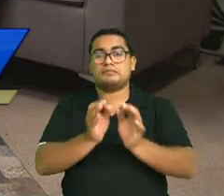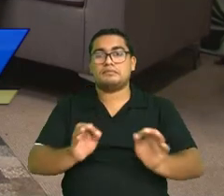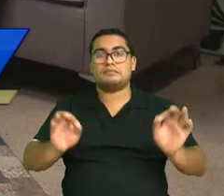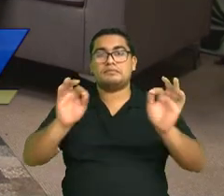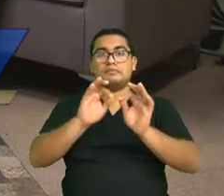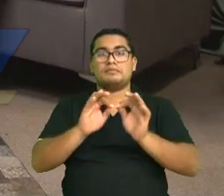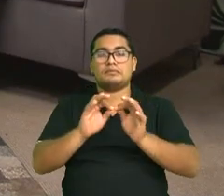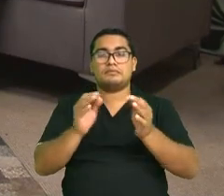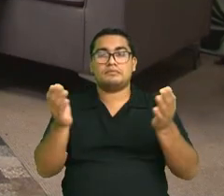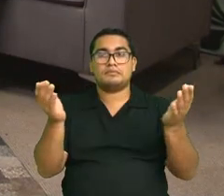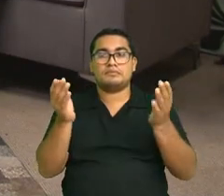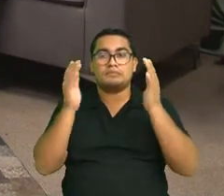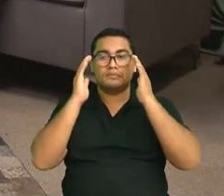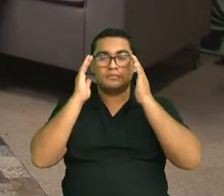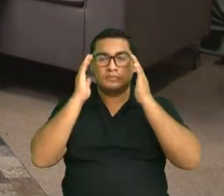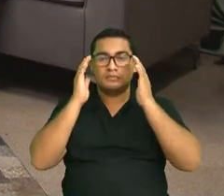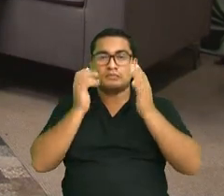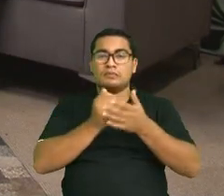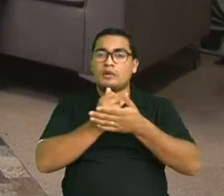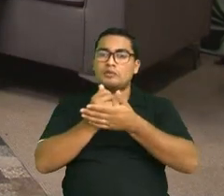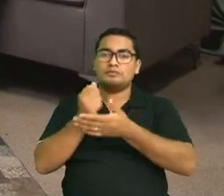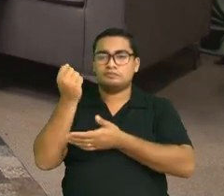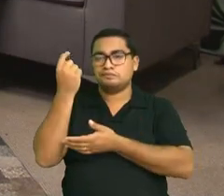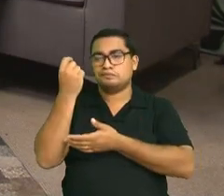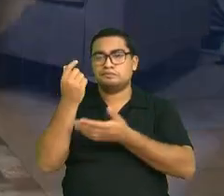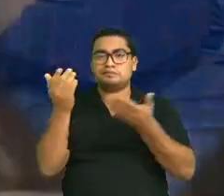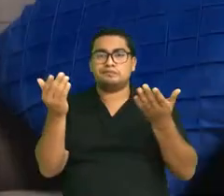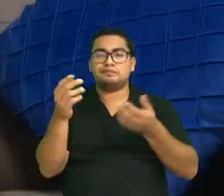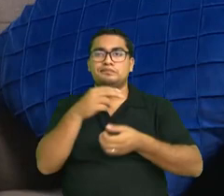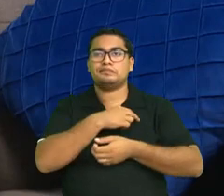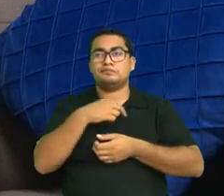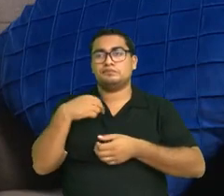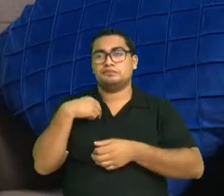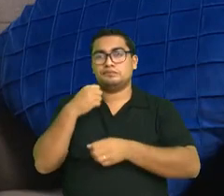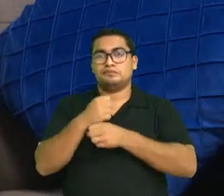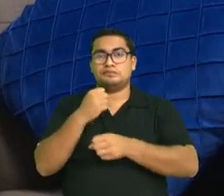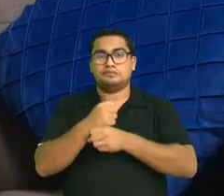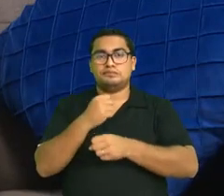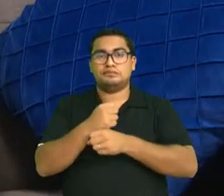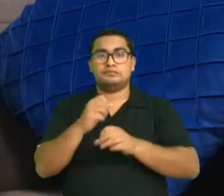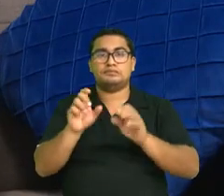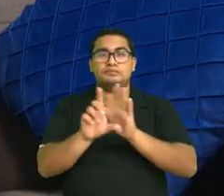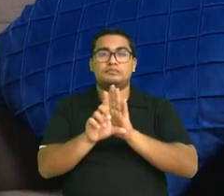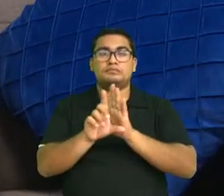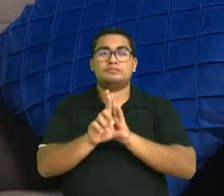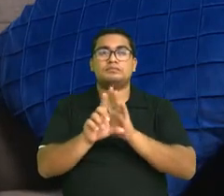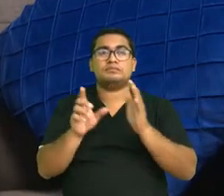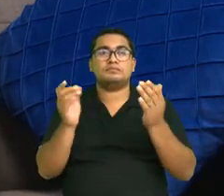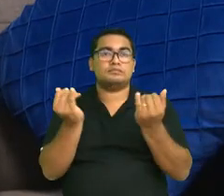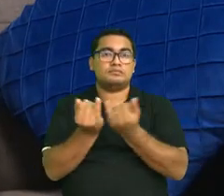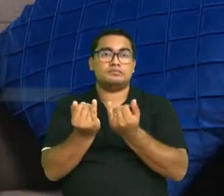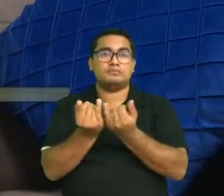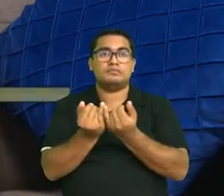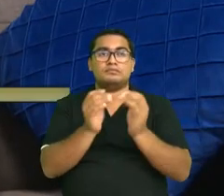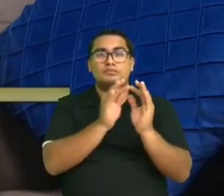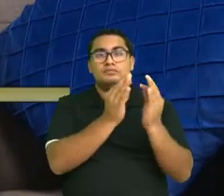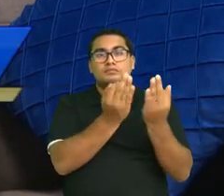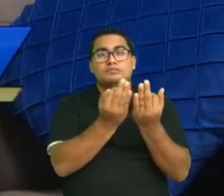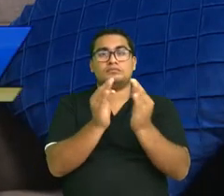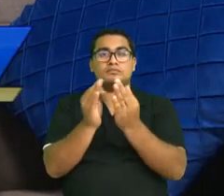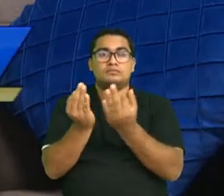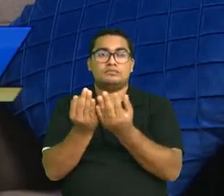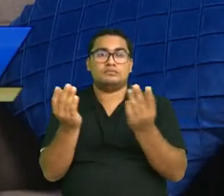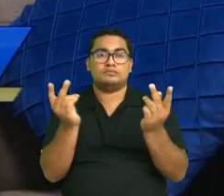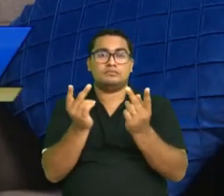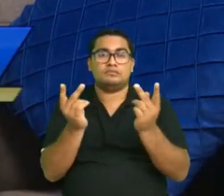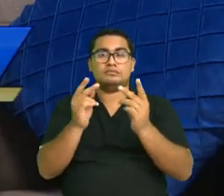creo yo, que nos ayuda a entender todo ese quehacer, tanto legislativo como aplicado ya en el terreno con la familia nicaragüense. Claro, en